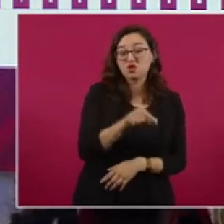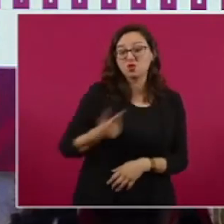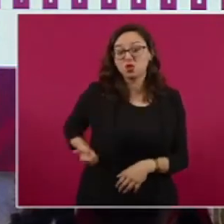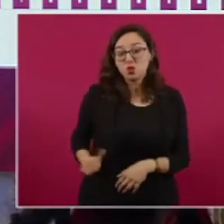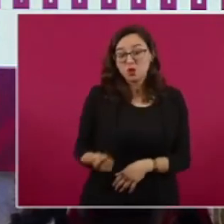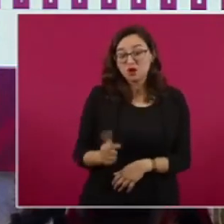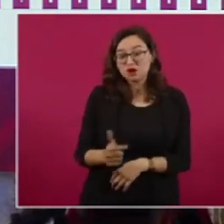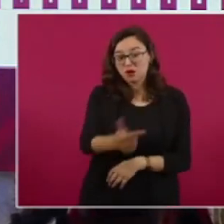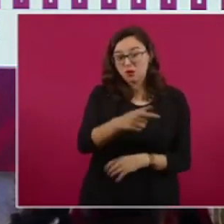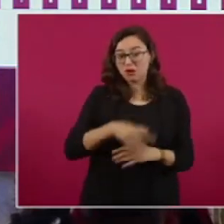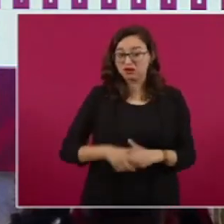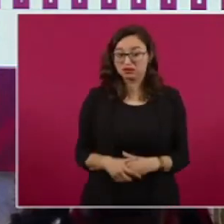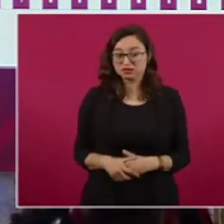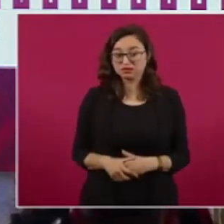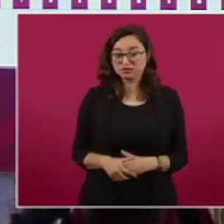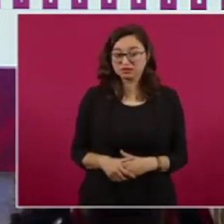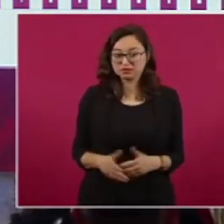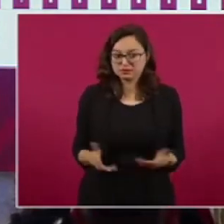Entonces,